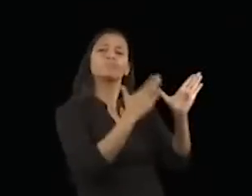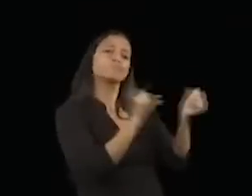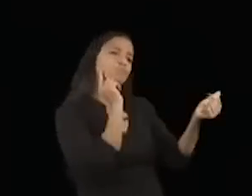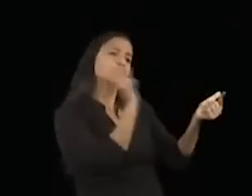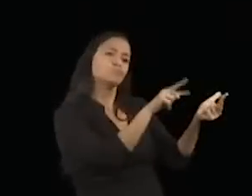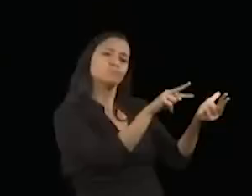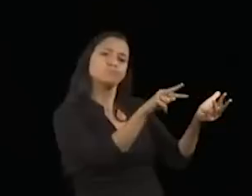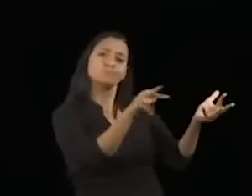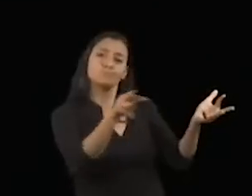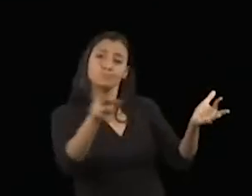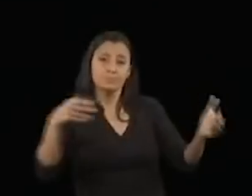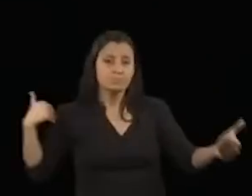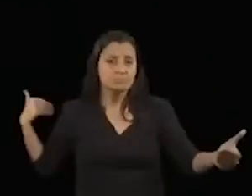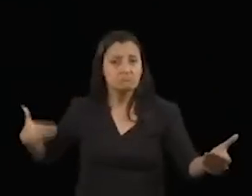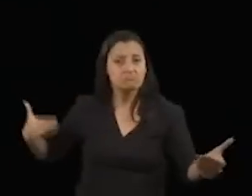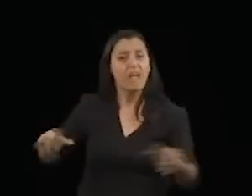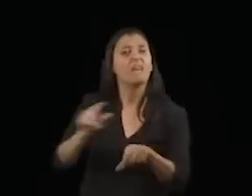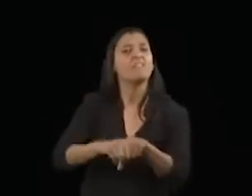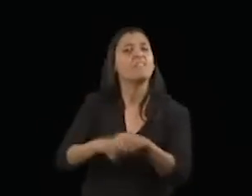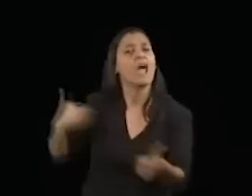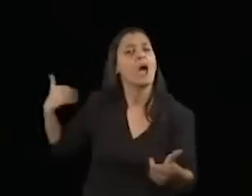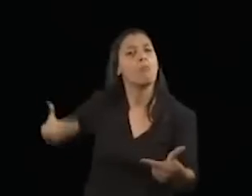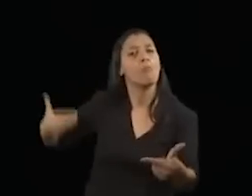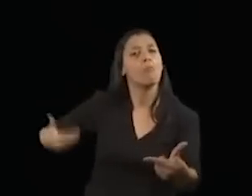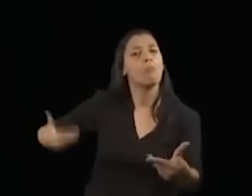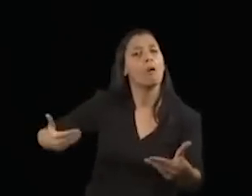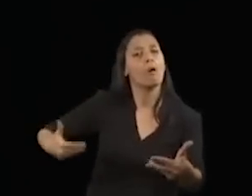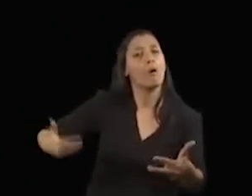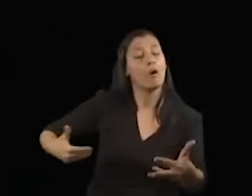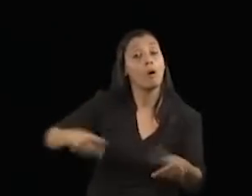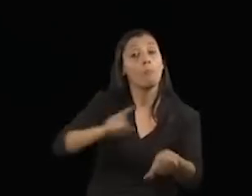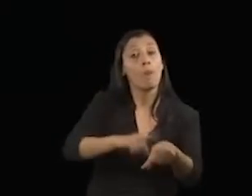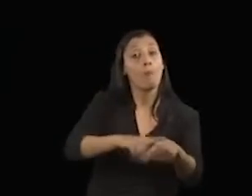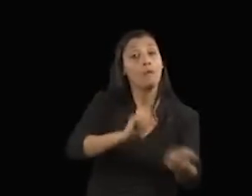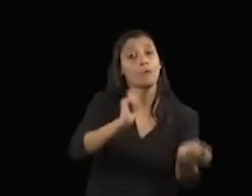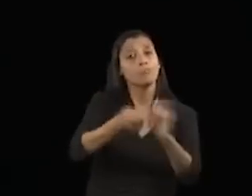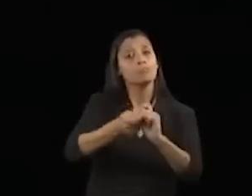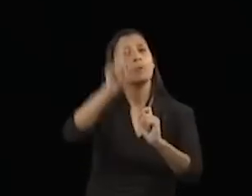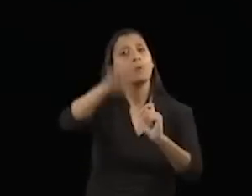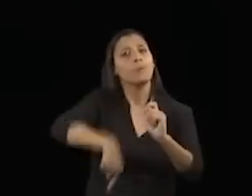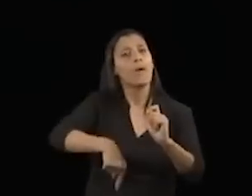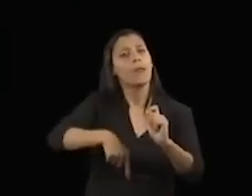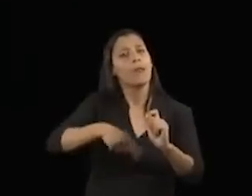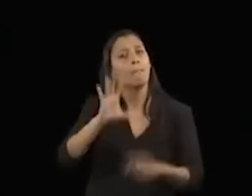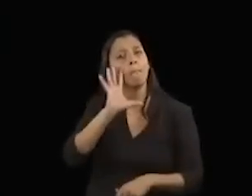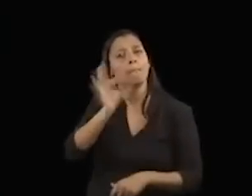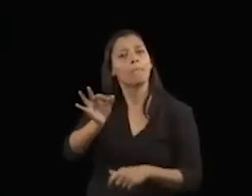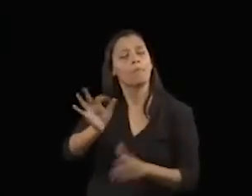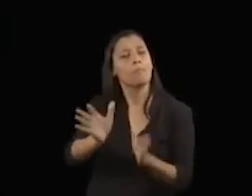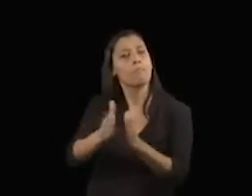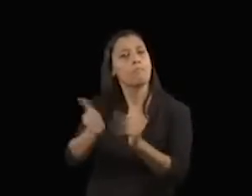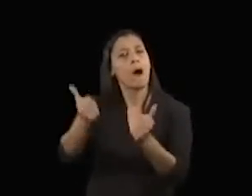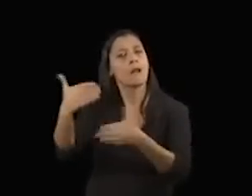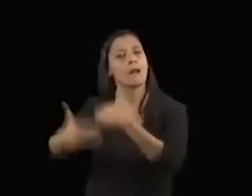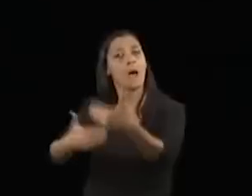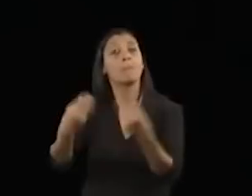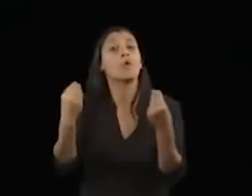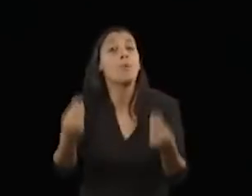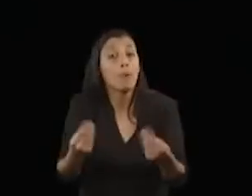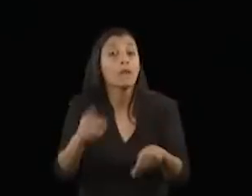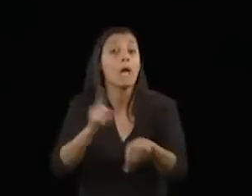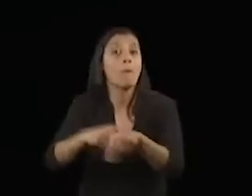avanzamos en el tiempo, los procesos de convergencia se dan más rápido, porque el proceso de